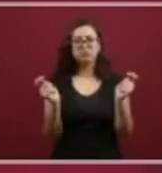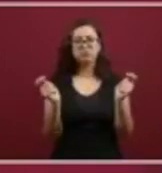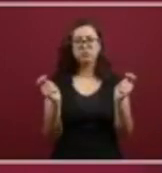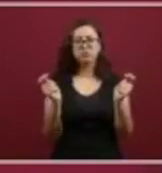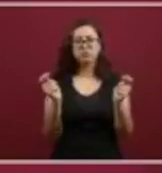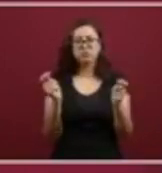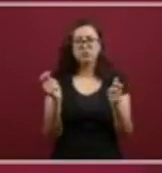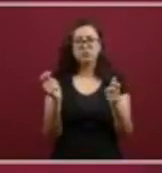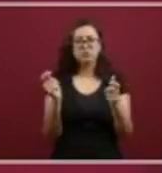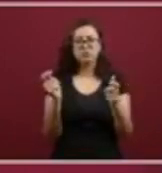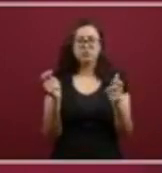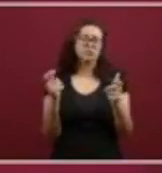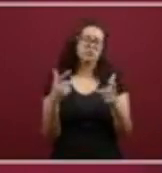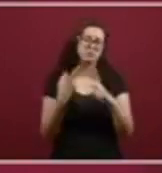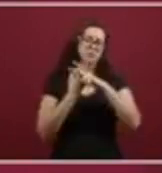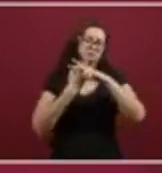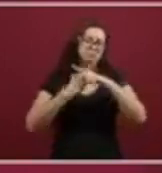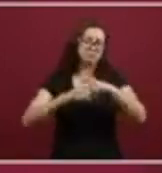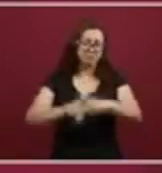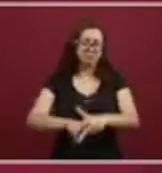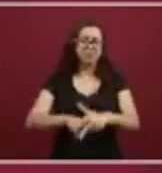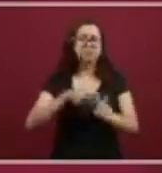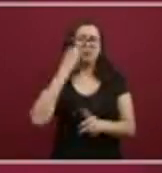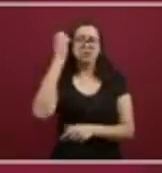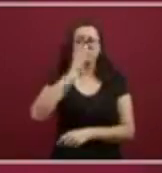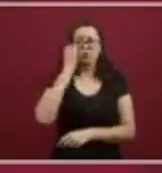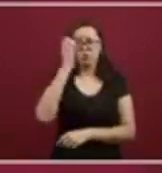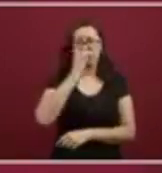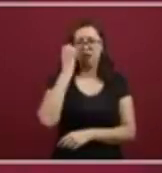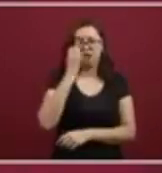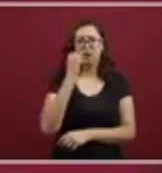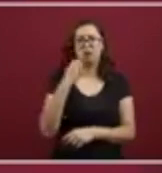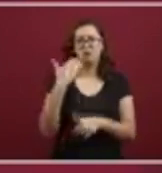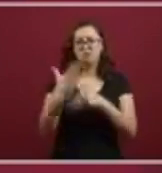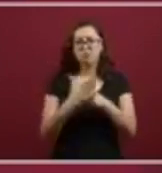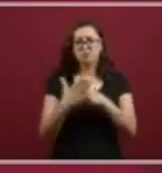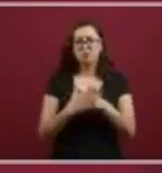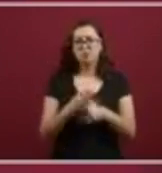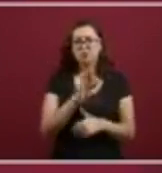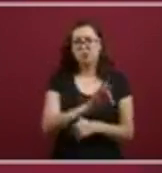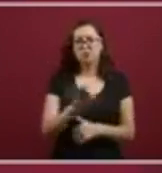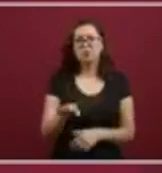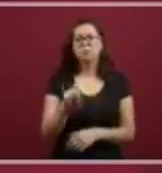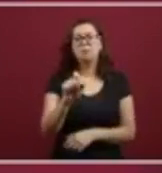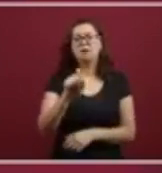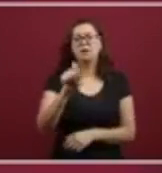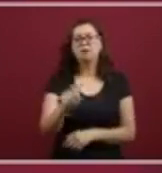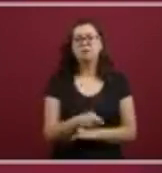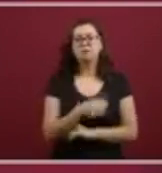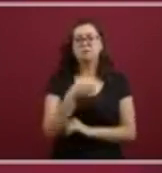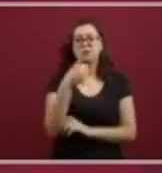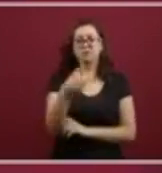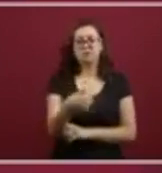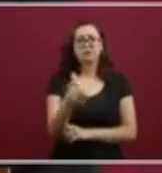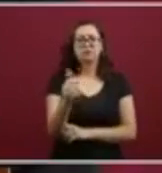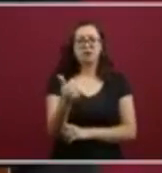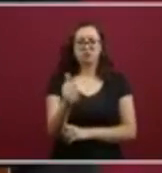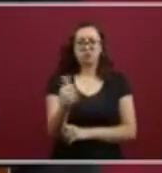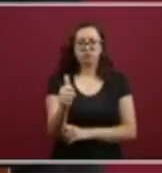del calendario escolar. El próximo ciclo escolar empezará el 26 de el próximo